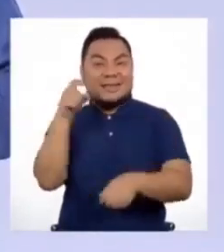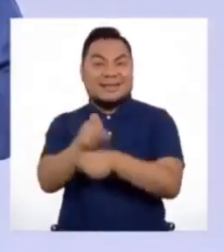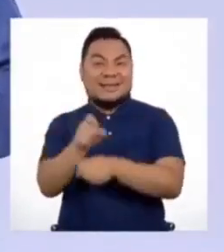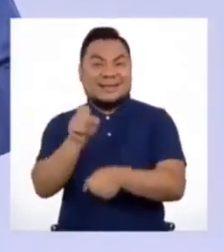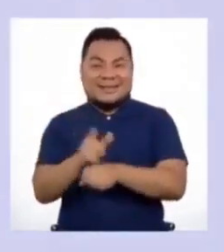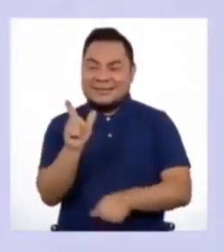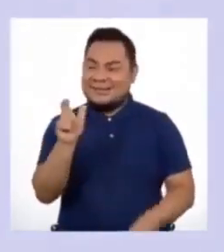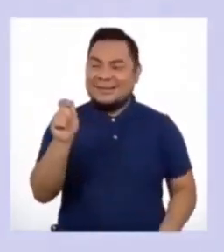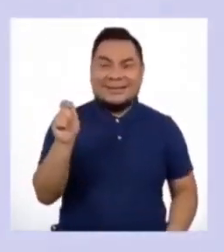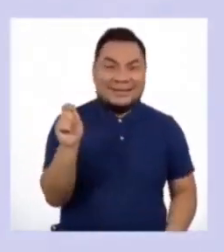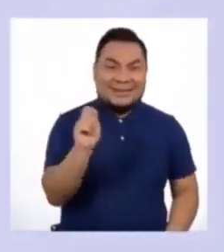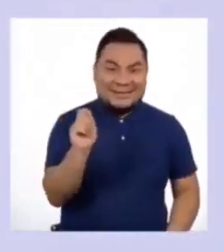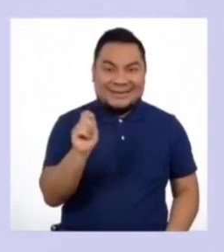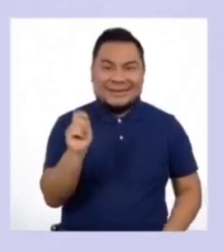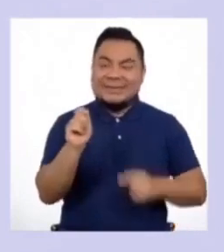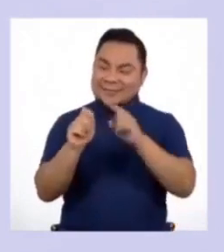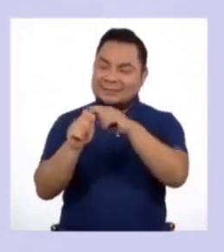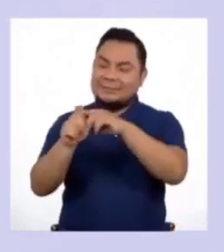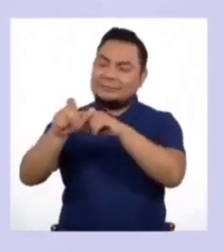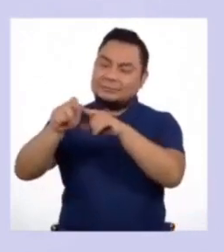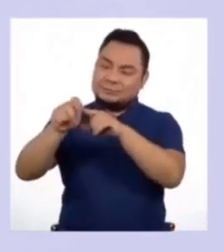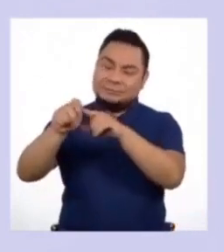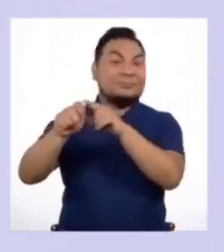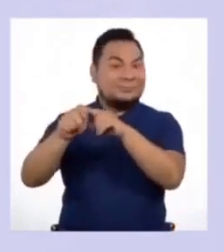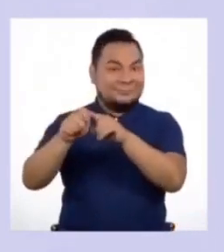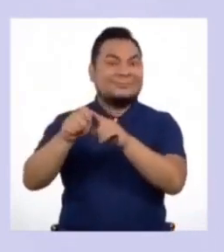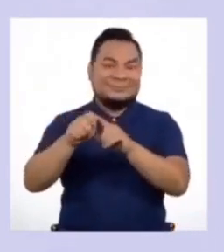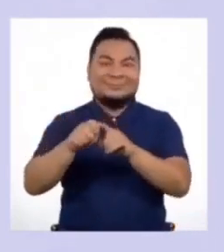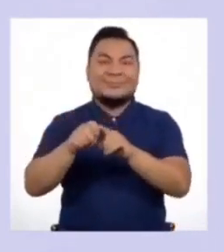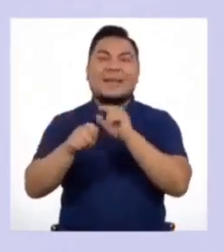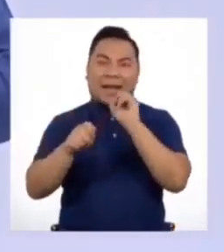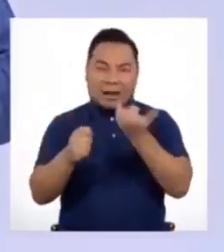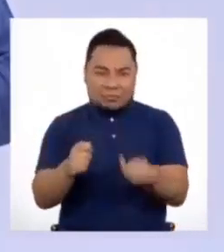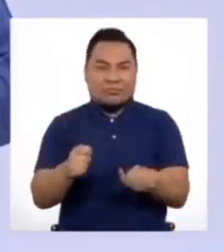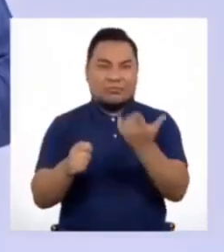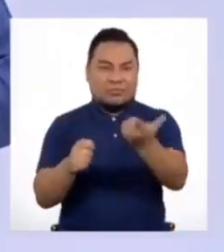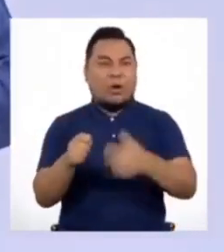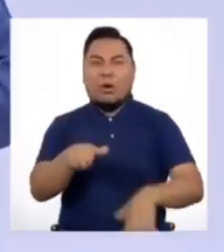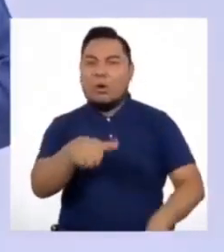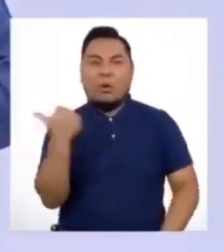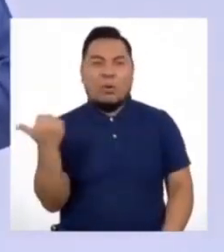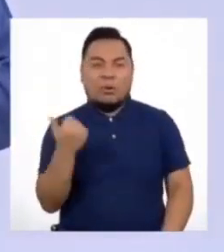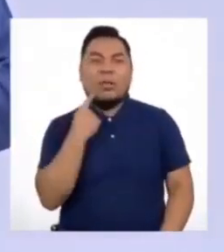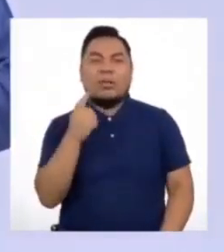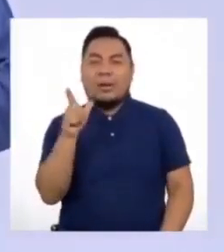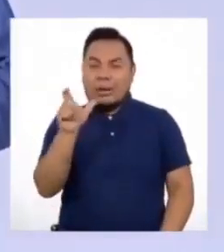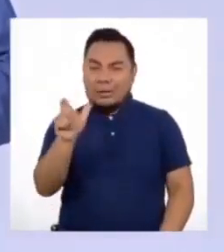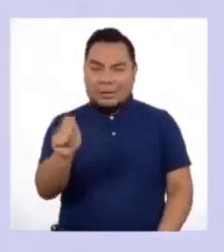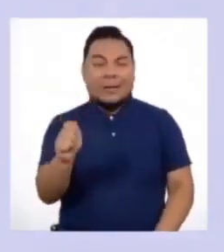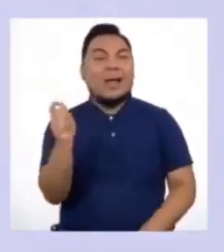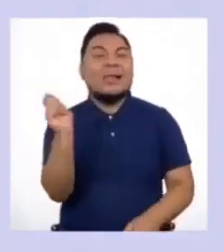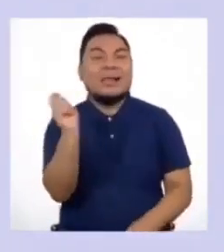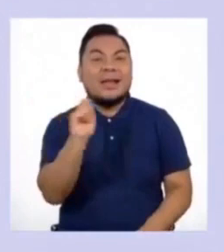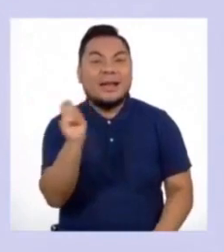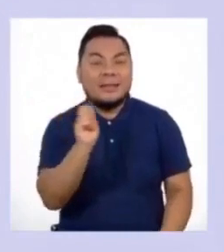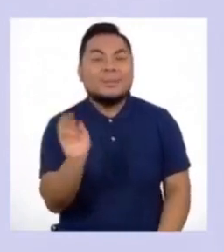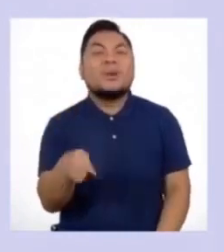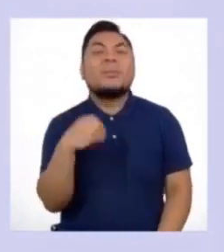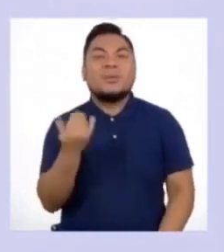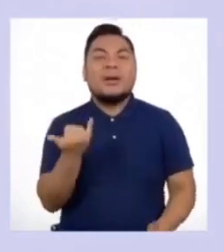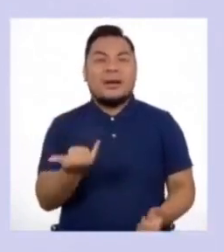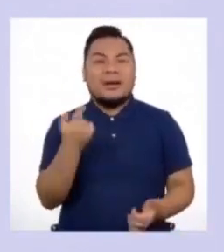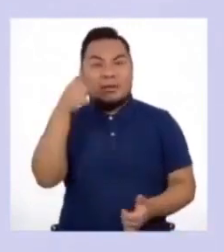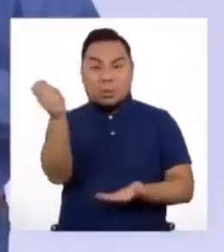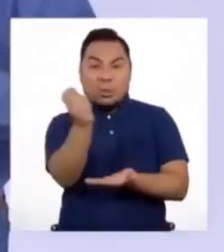un lápiz cuando escribes. Pues bien, ahora podrás explorar otras maneras de sostener el lápiz, porque ahora